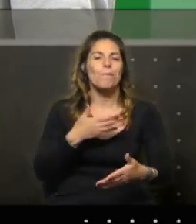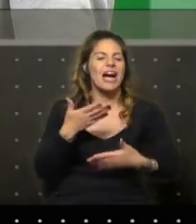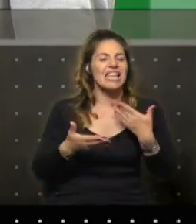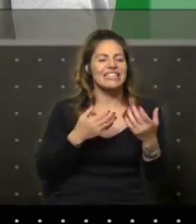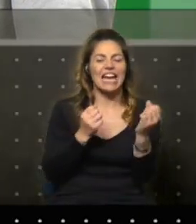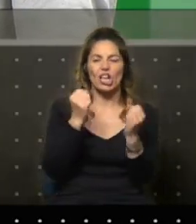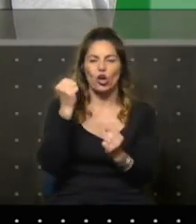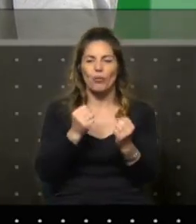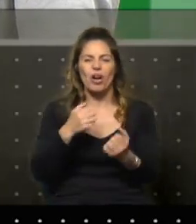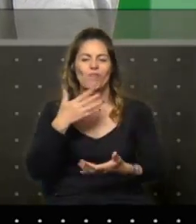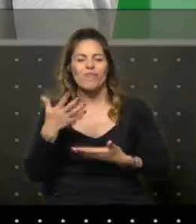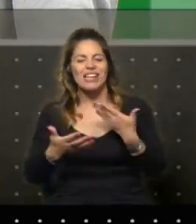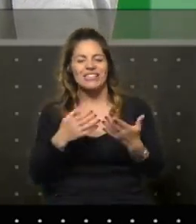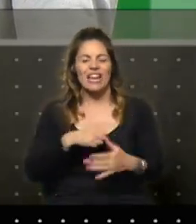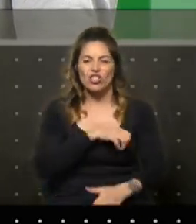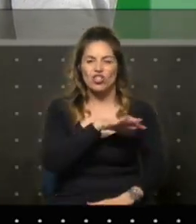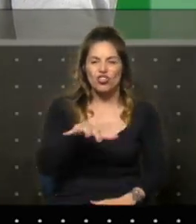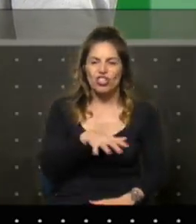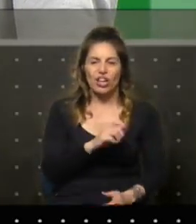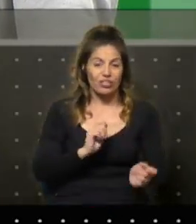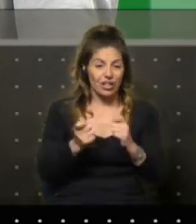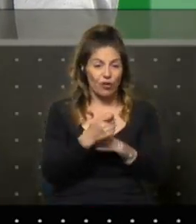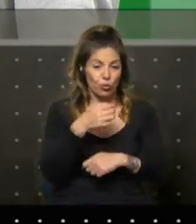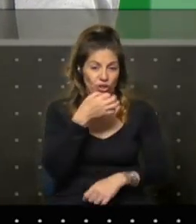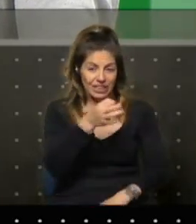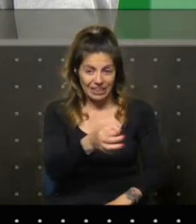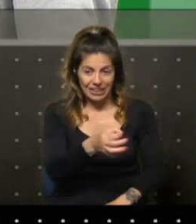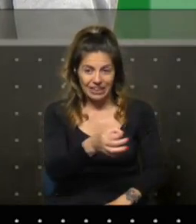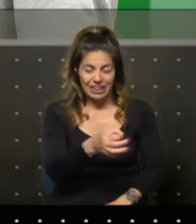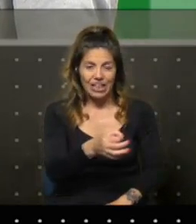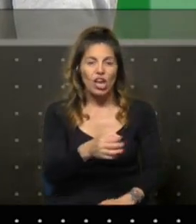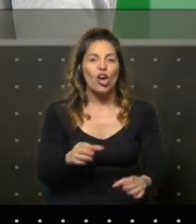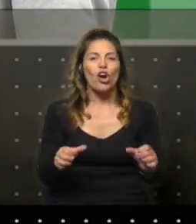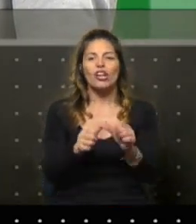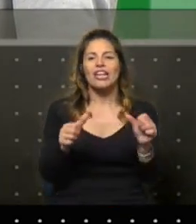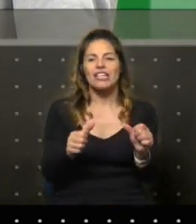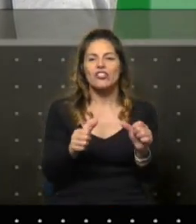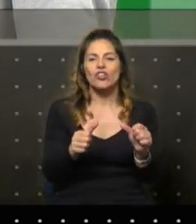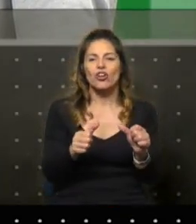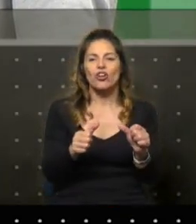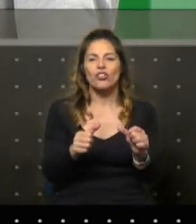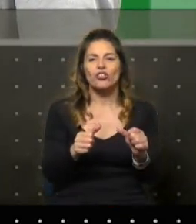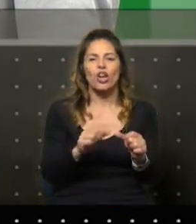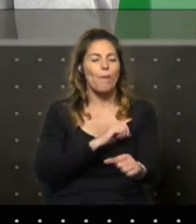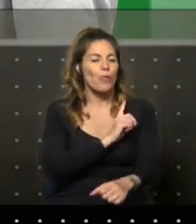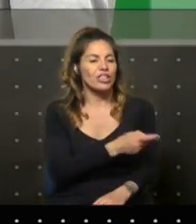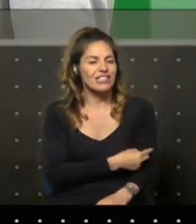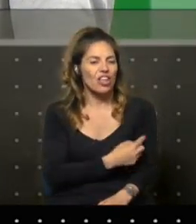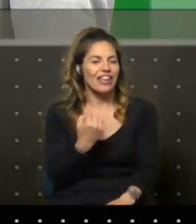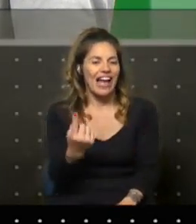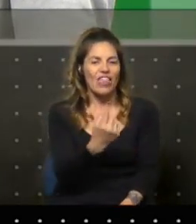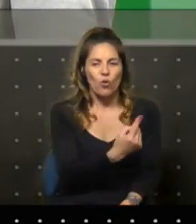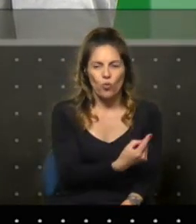con un malestar social y con esas transformaciones que tú dijiste hano con con el hecho de una potenciación del